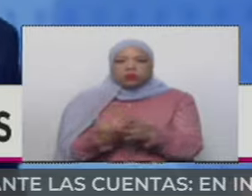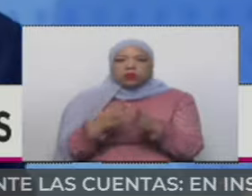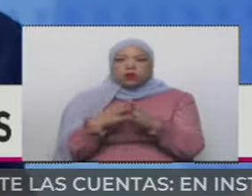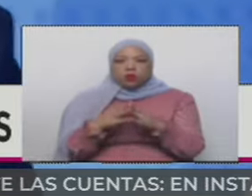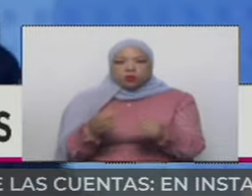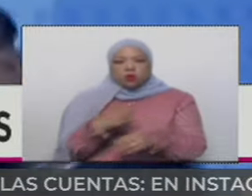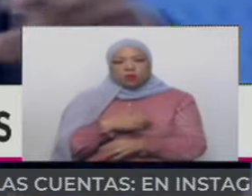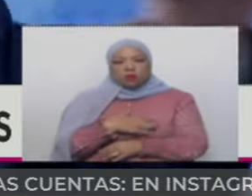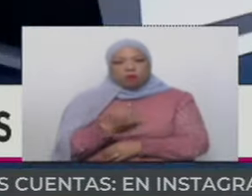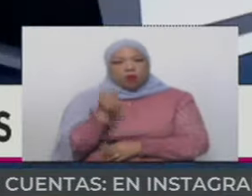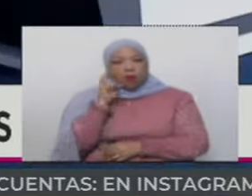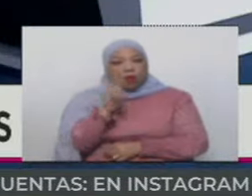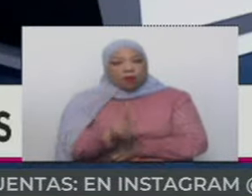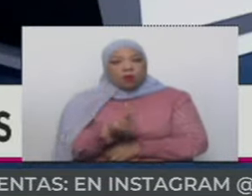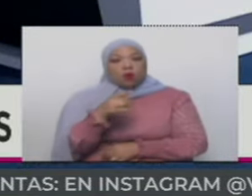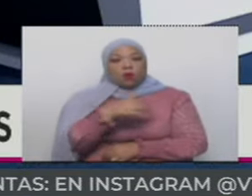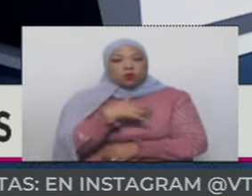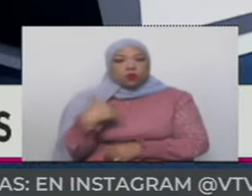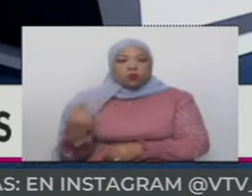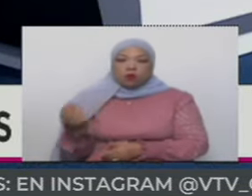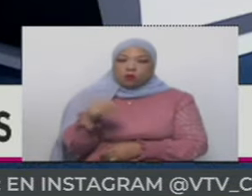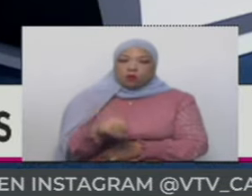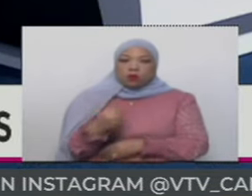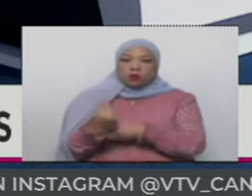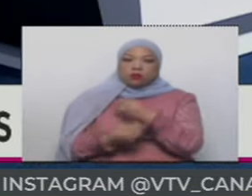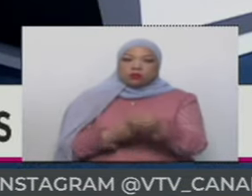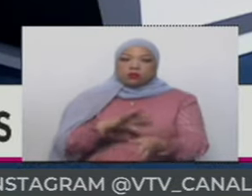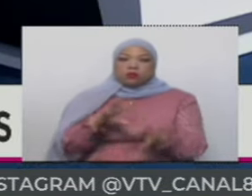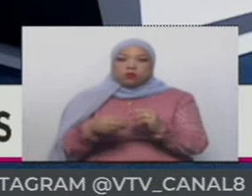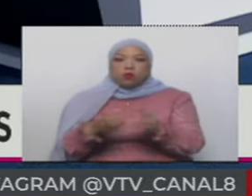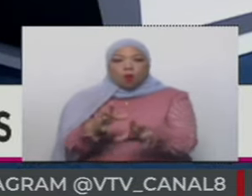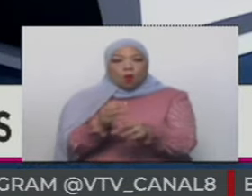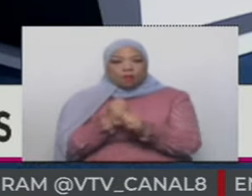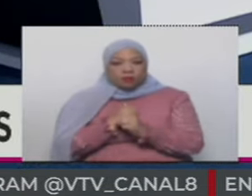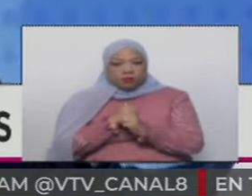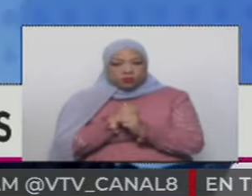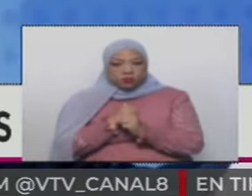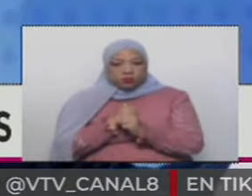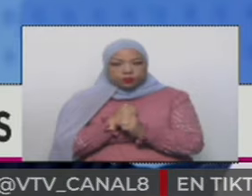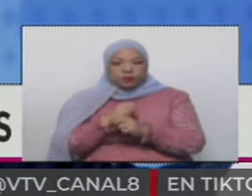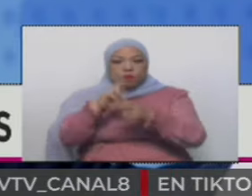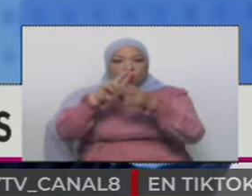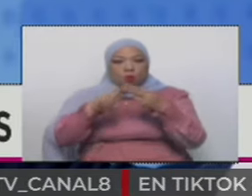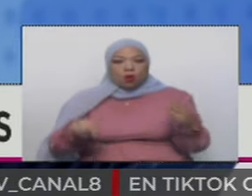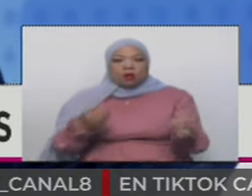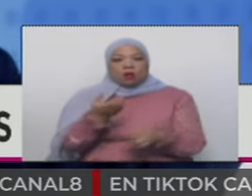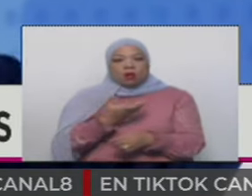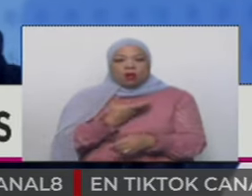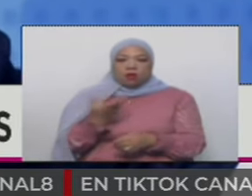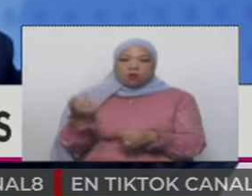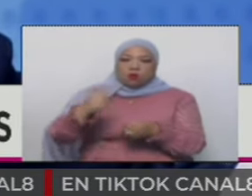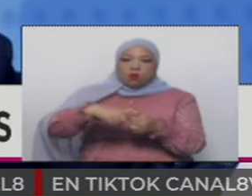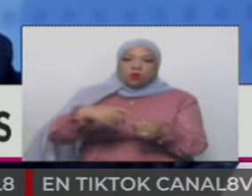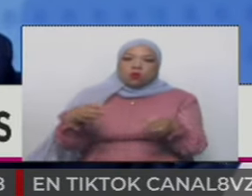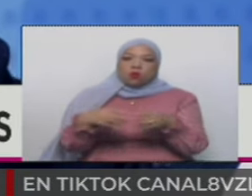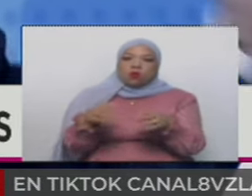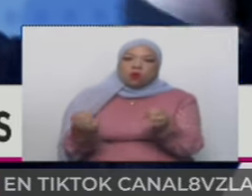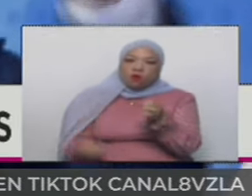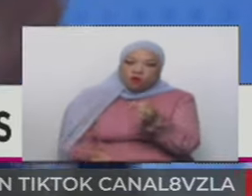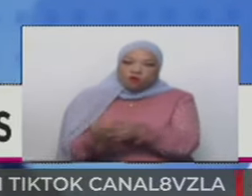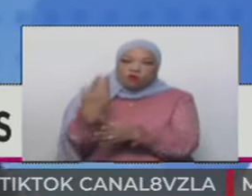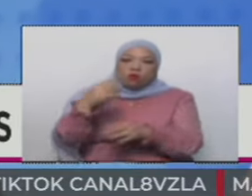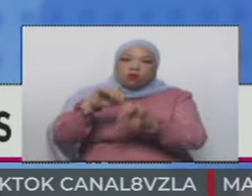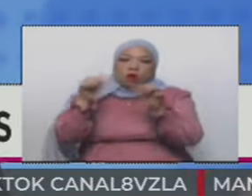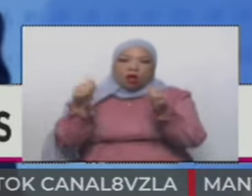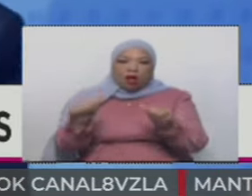podemos para ese brillo, pero ahora yo quiero más bien que esto se transforme en un compromiso. Vamos a incorporar, alcaldesa, ¿qué le parece?, al equipo de Fundarte, que ha